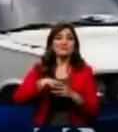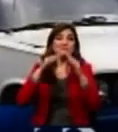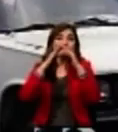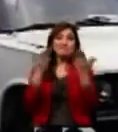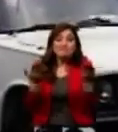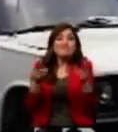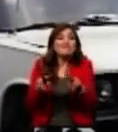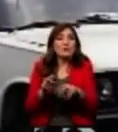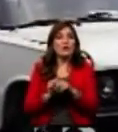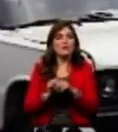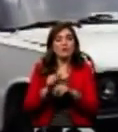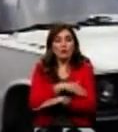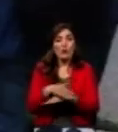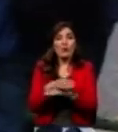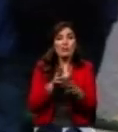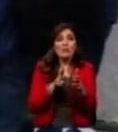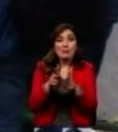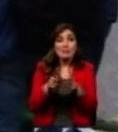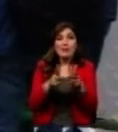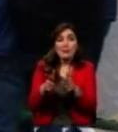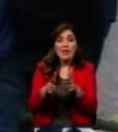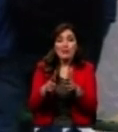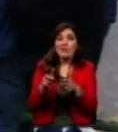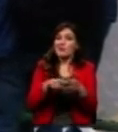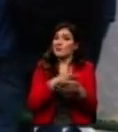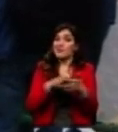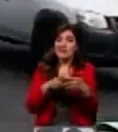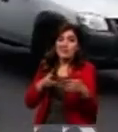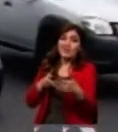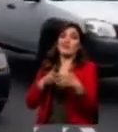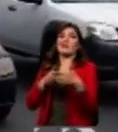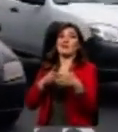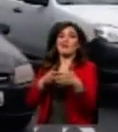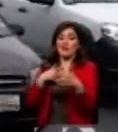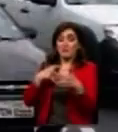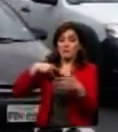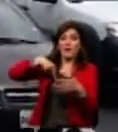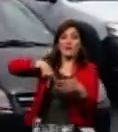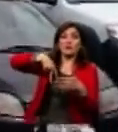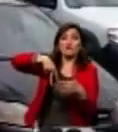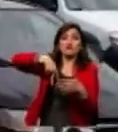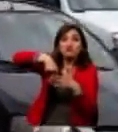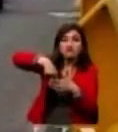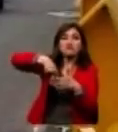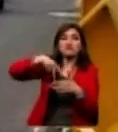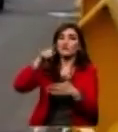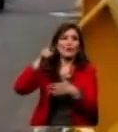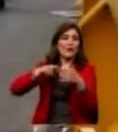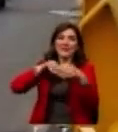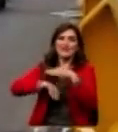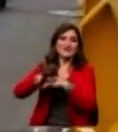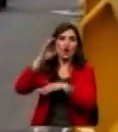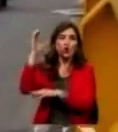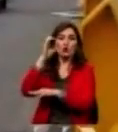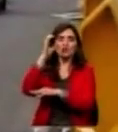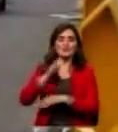La circulación por los pasos fronterizos se restringe tanto para vehículos como peatones, afectando el normal intercambio, movilidad y modos vivendi de